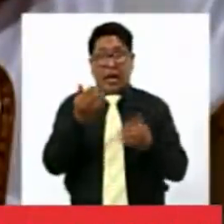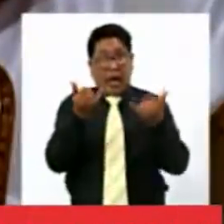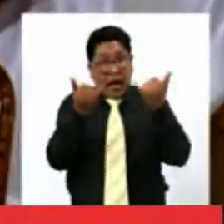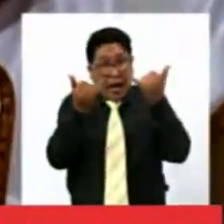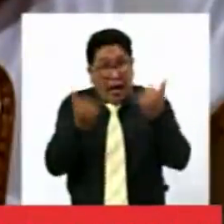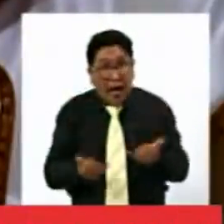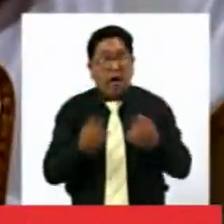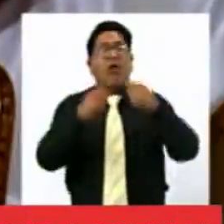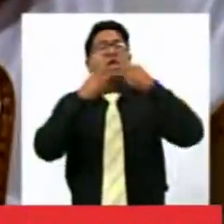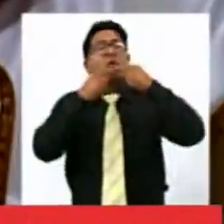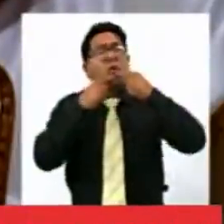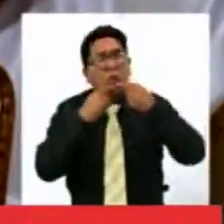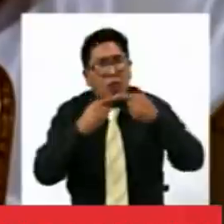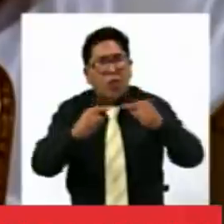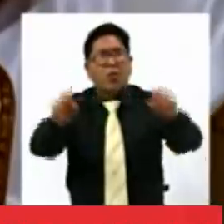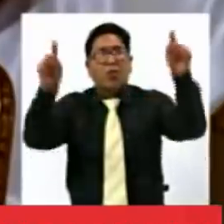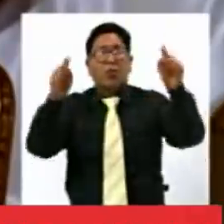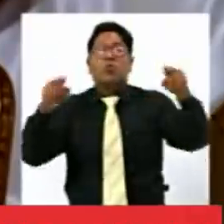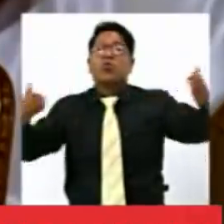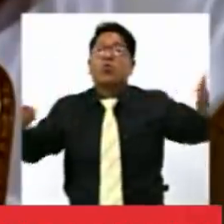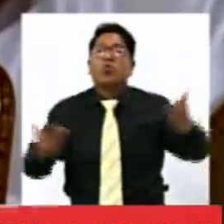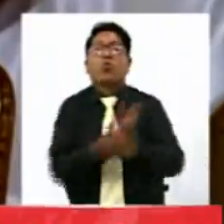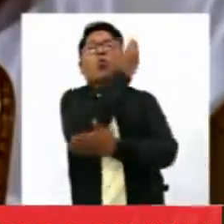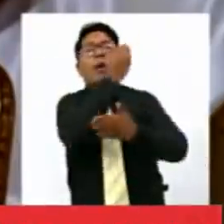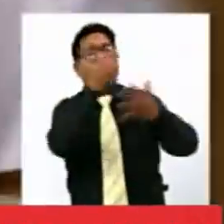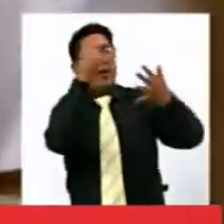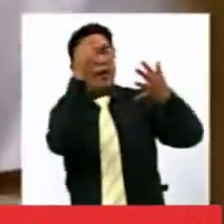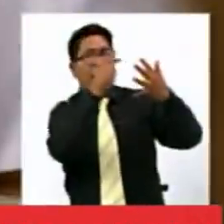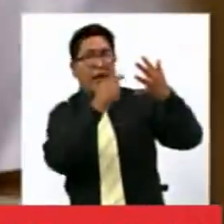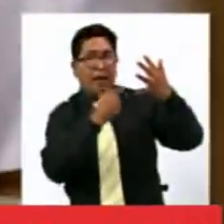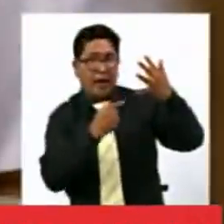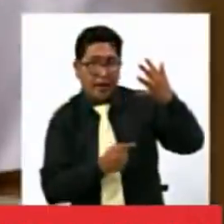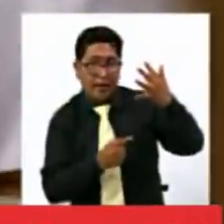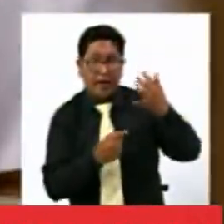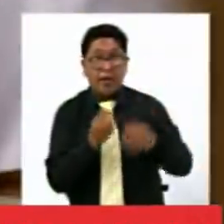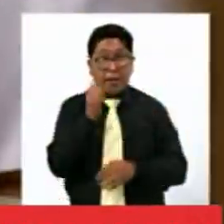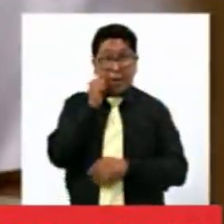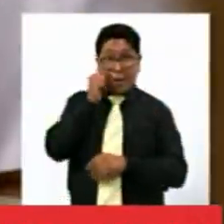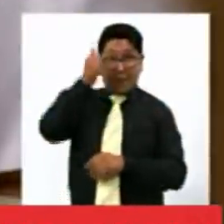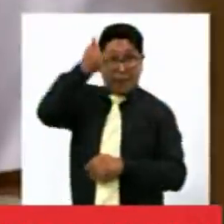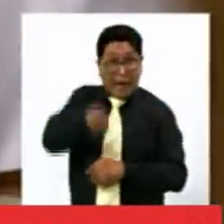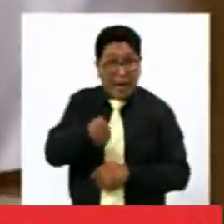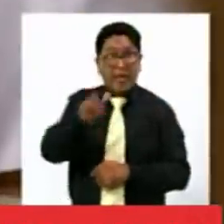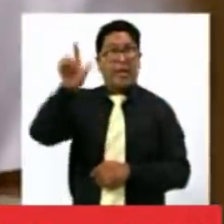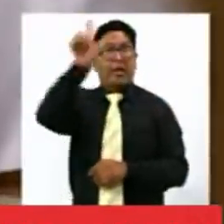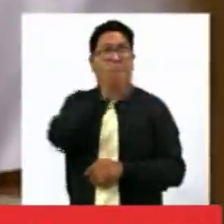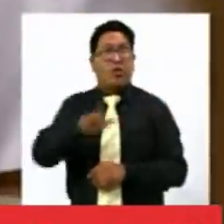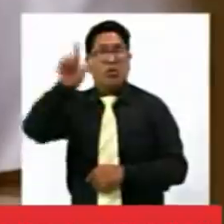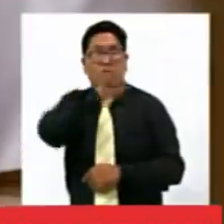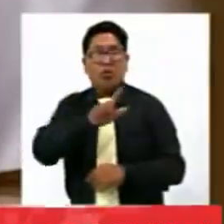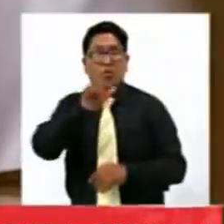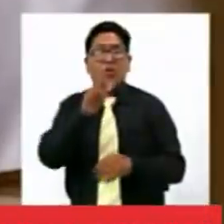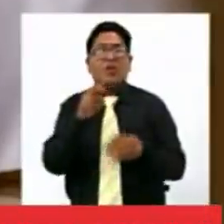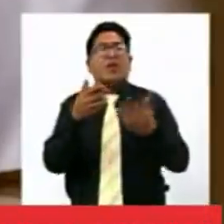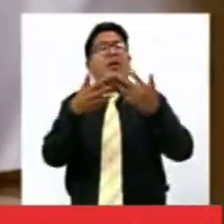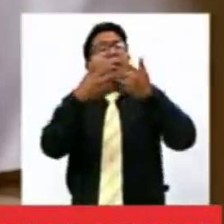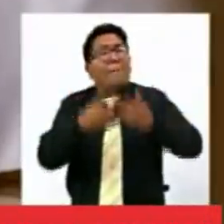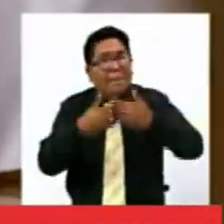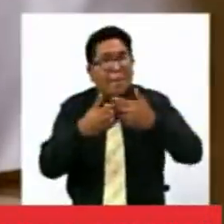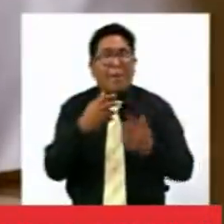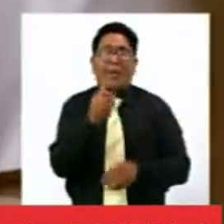anuncio las siguientes nuevas medidas contra el virus a partir de mañana lunes todo el sector público y privado